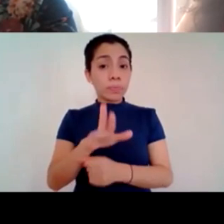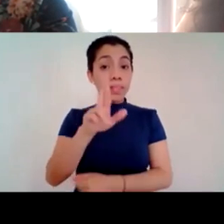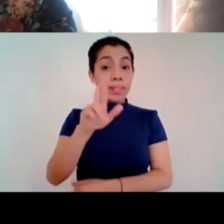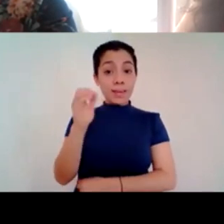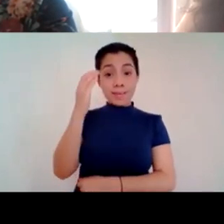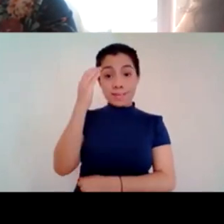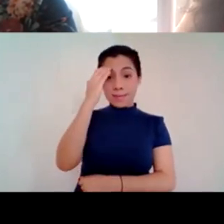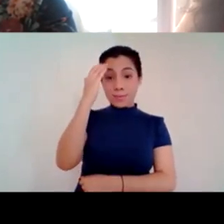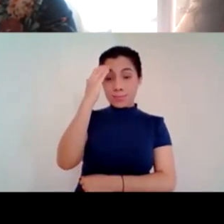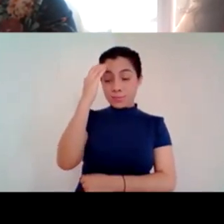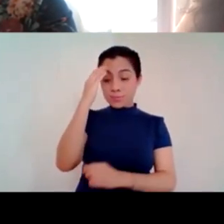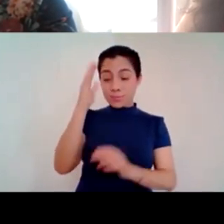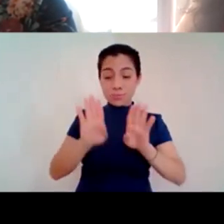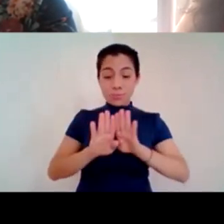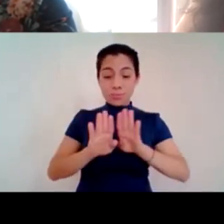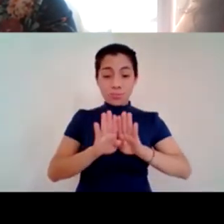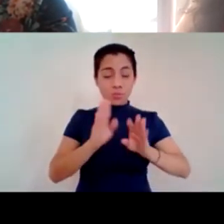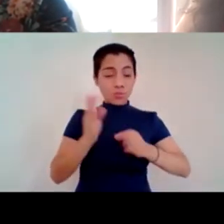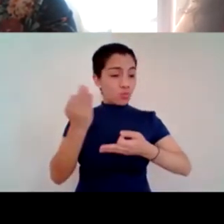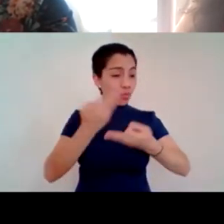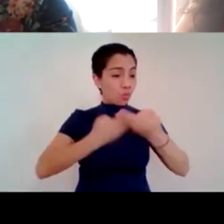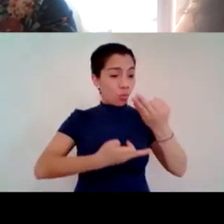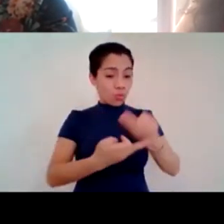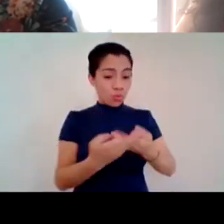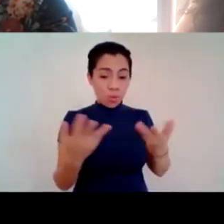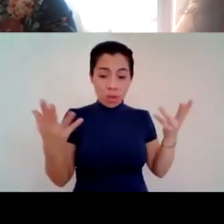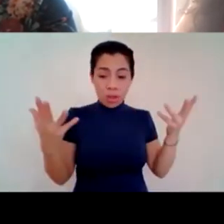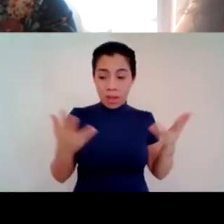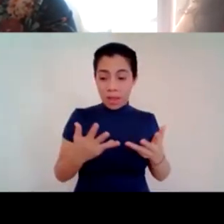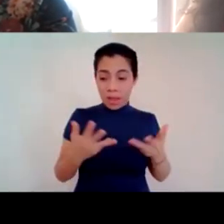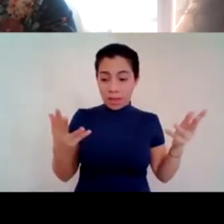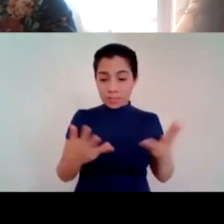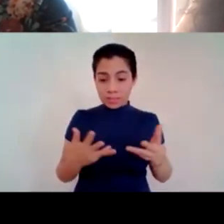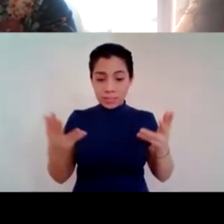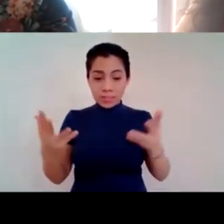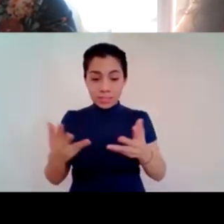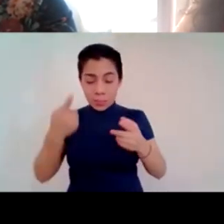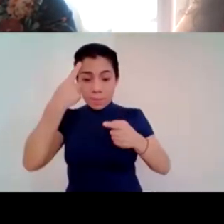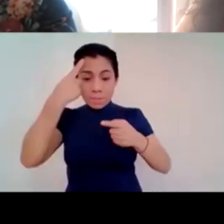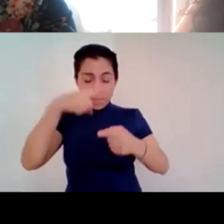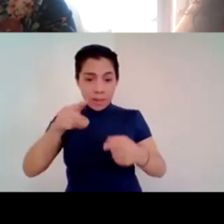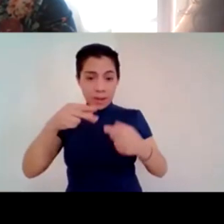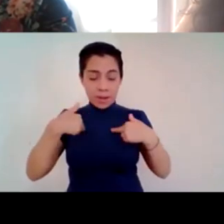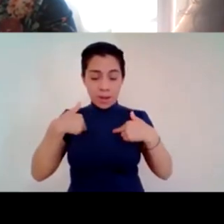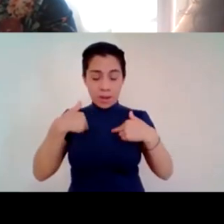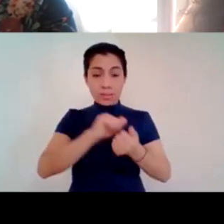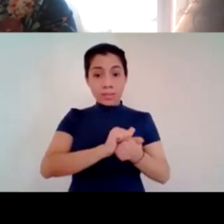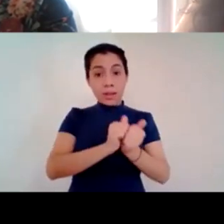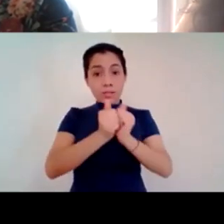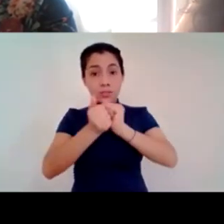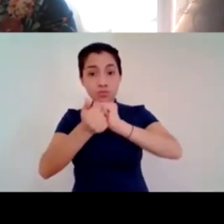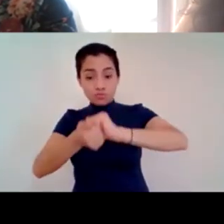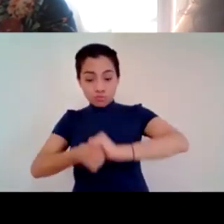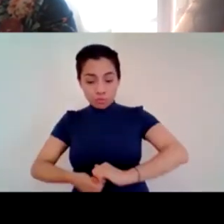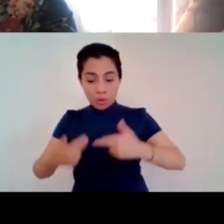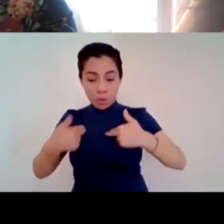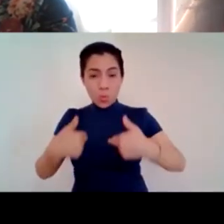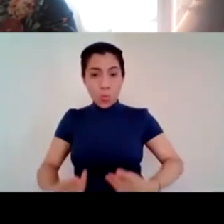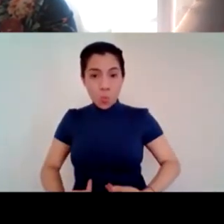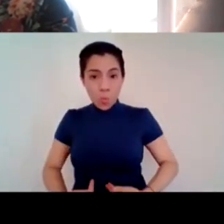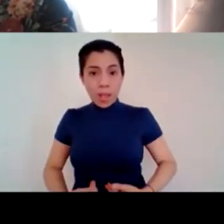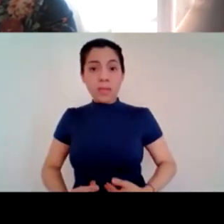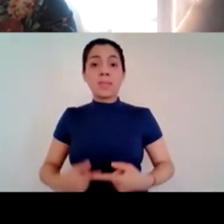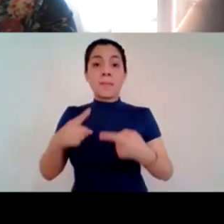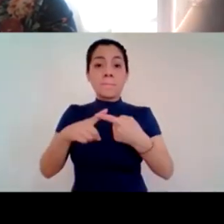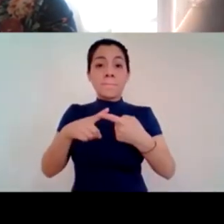acumulado en la producción de una plusvalía de humanidad y eso pasa por el cariño por el